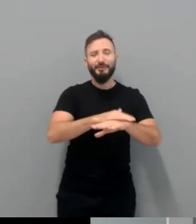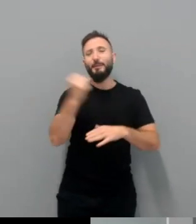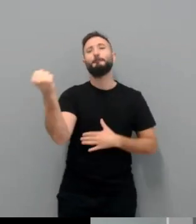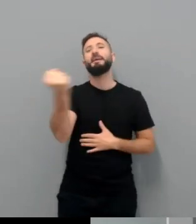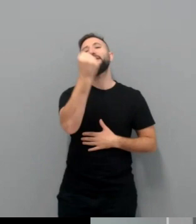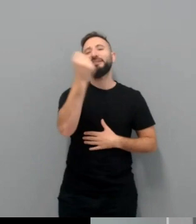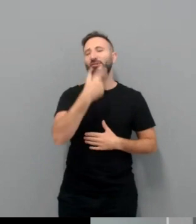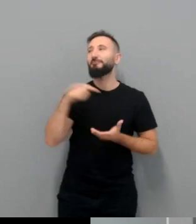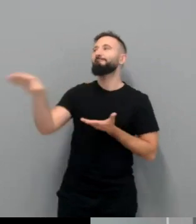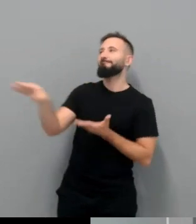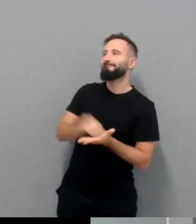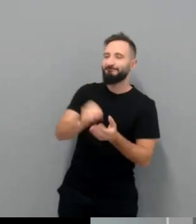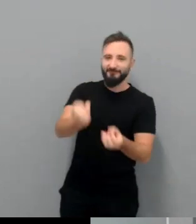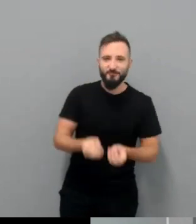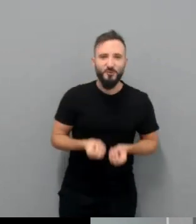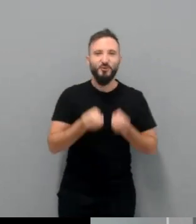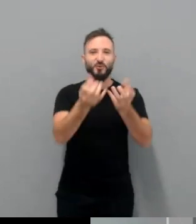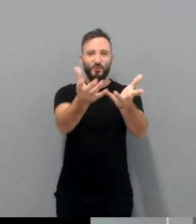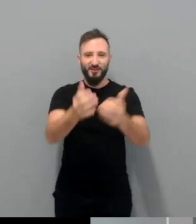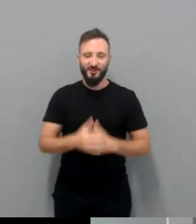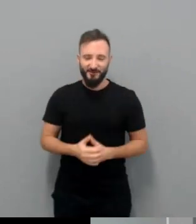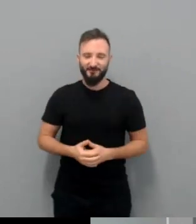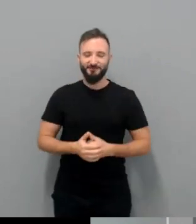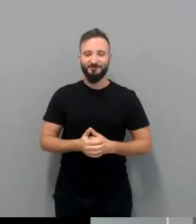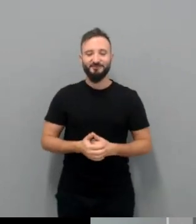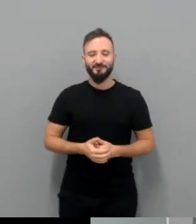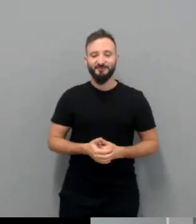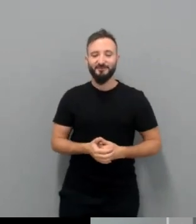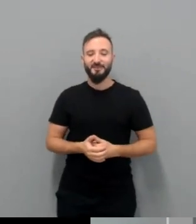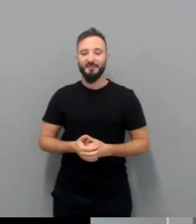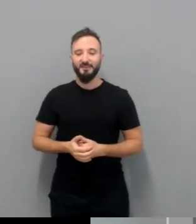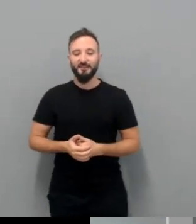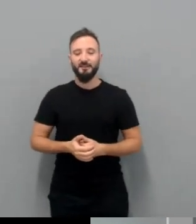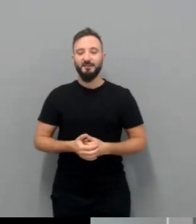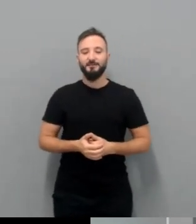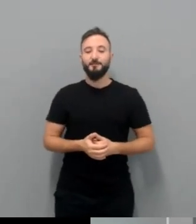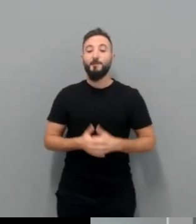hago caso, lo transmito antes de que se me olvide,